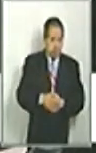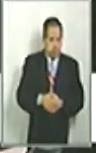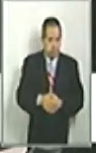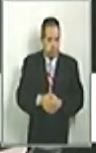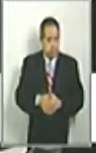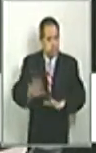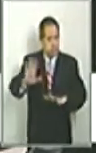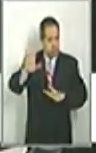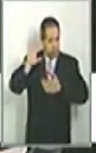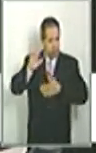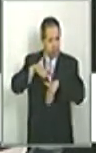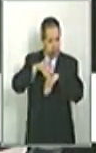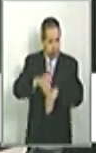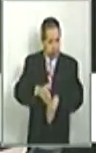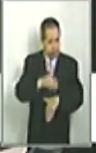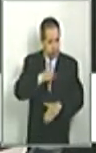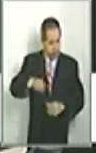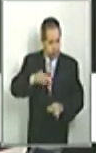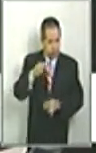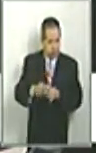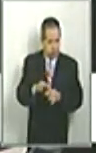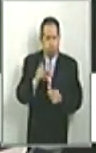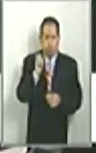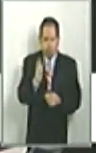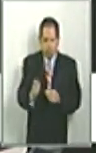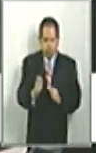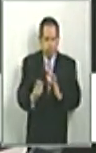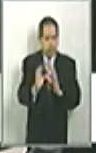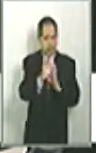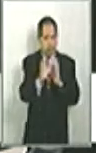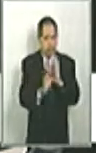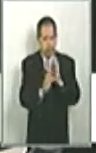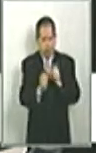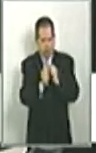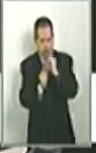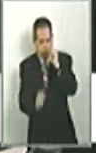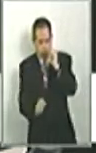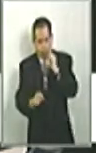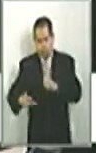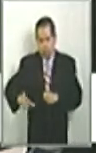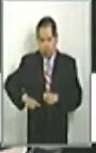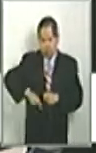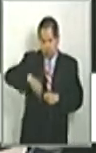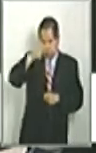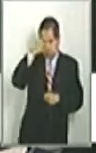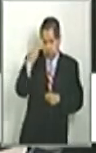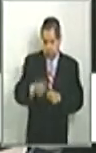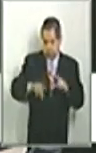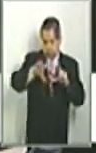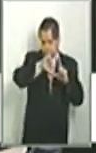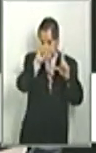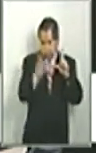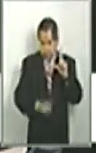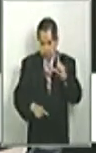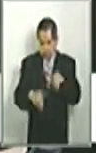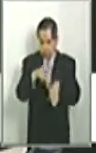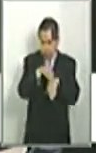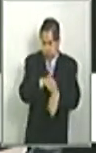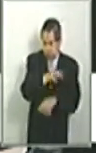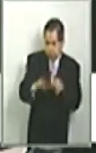¿protestan guardar y hacer guardar la Constitución Política de los Estados Unidos